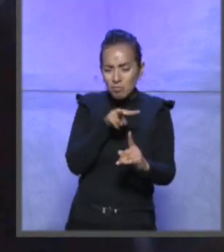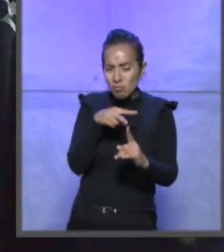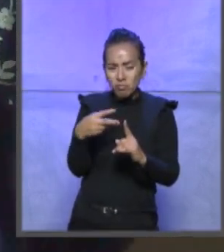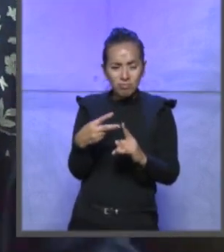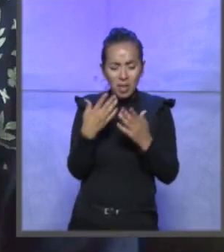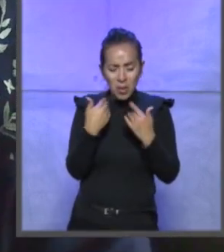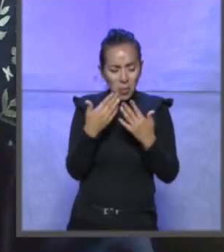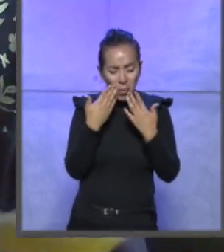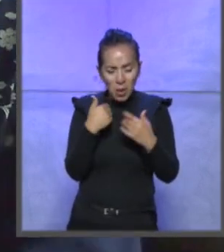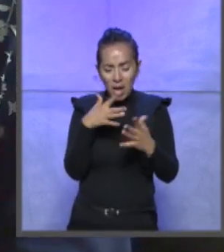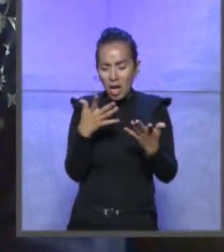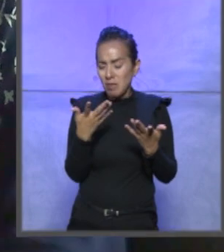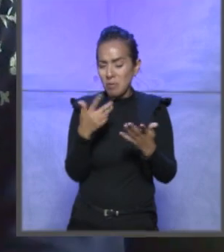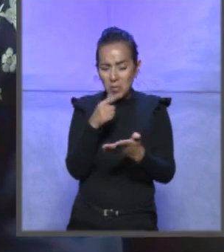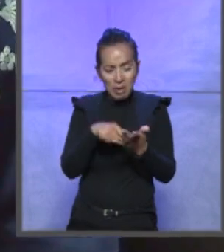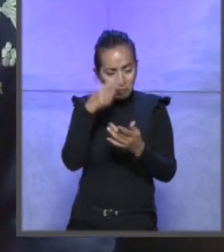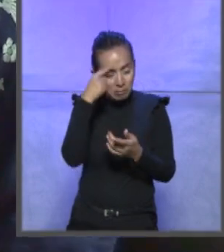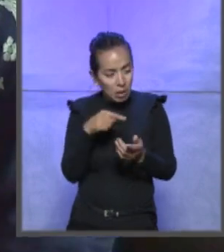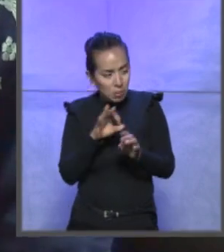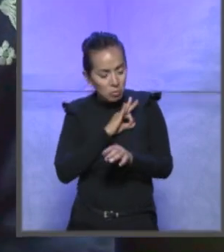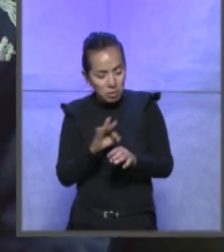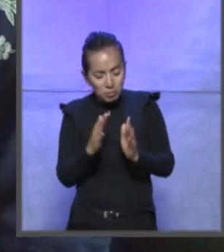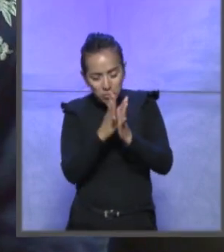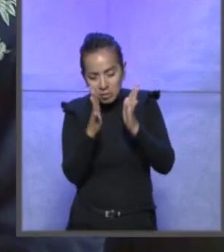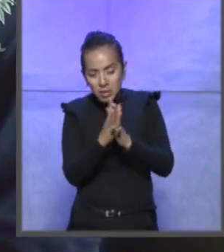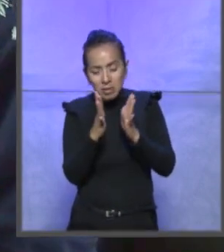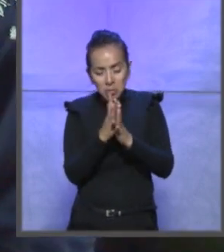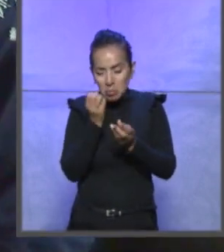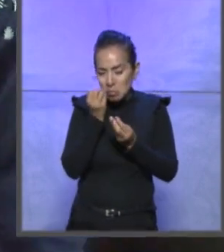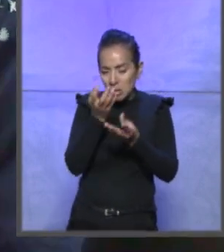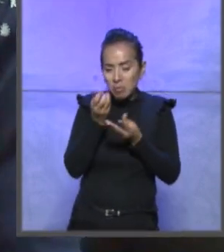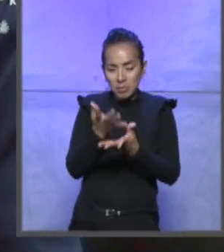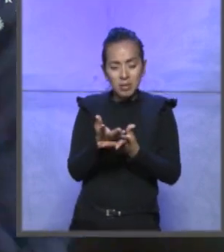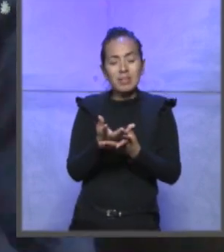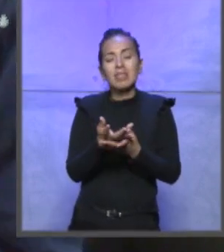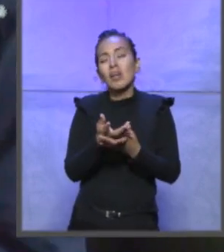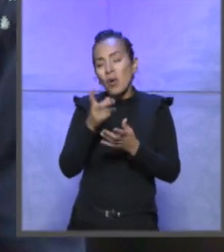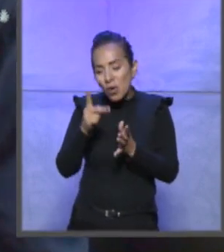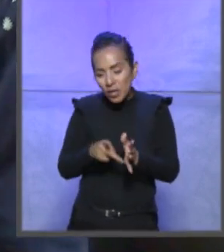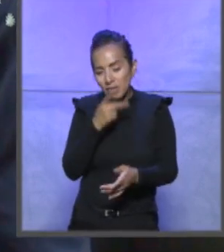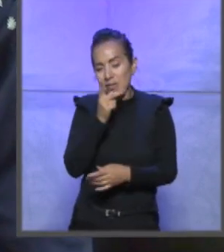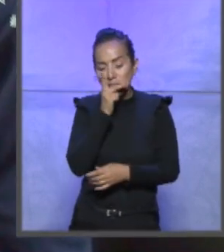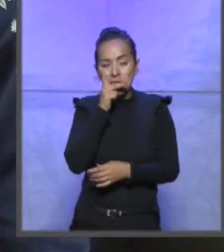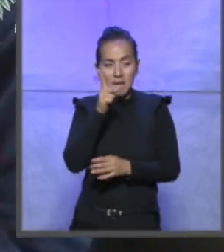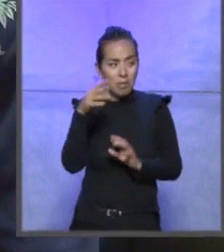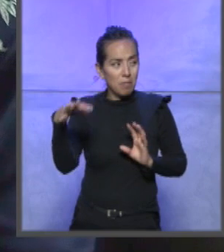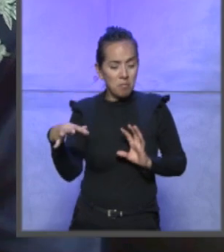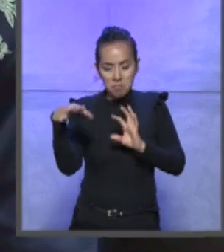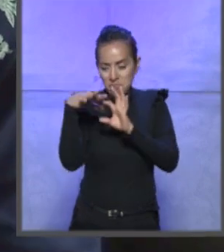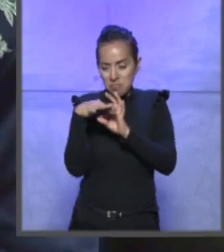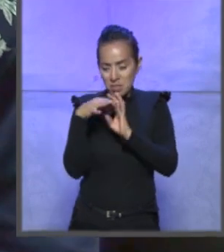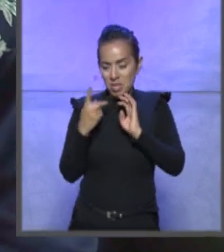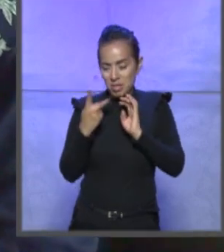lo mejor no hay muchos espacios de participación y creo que ahí nuevamente la palabra corresponsabilidad